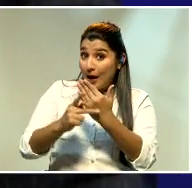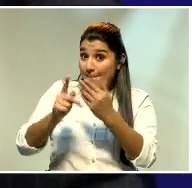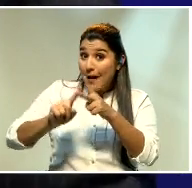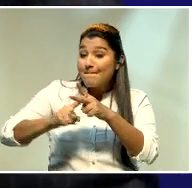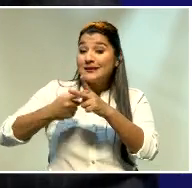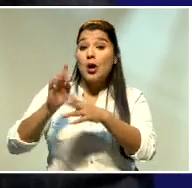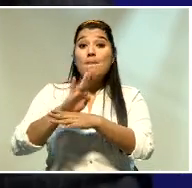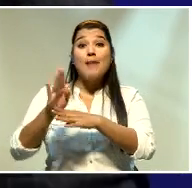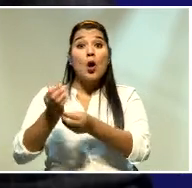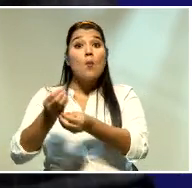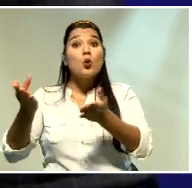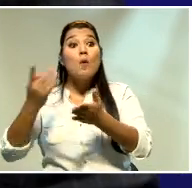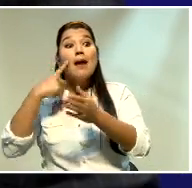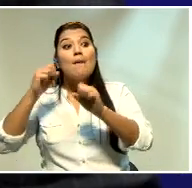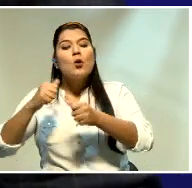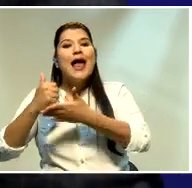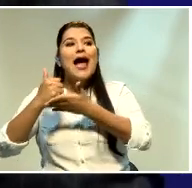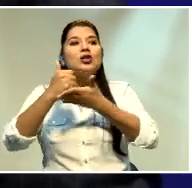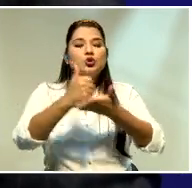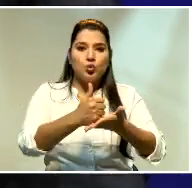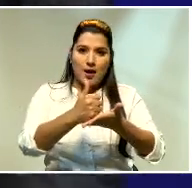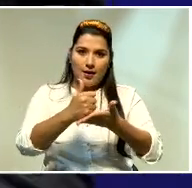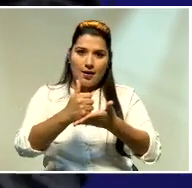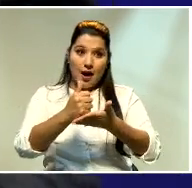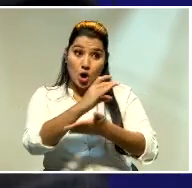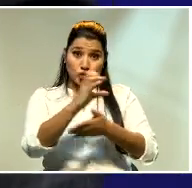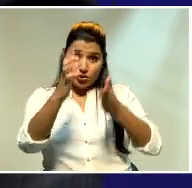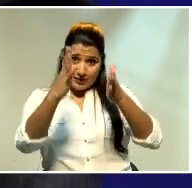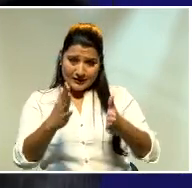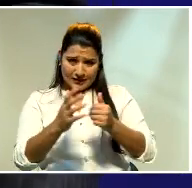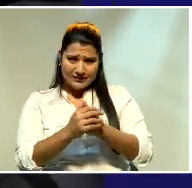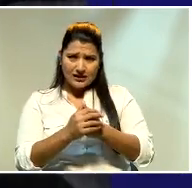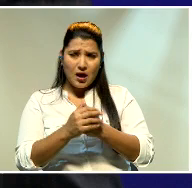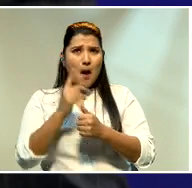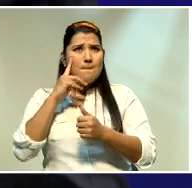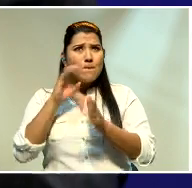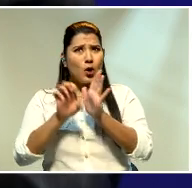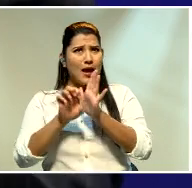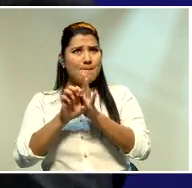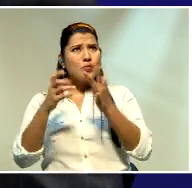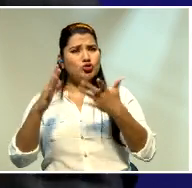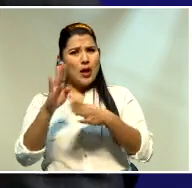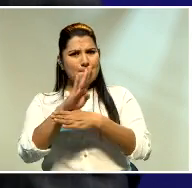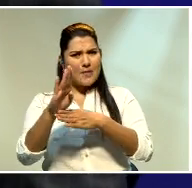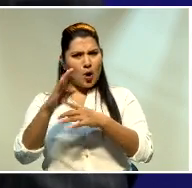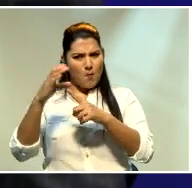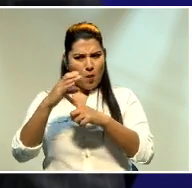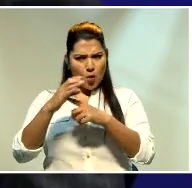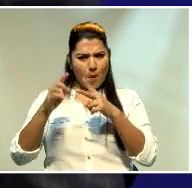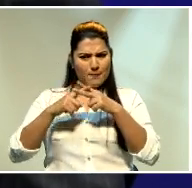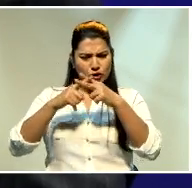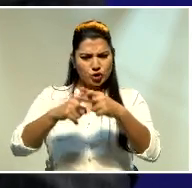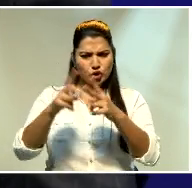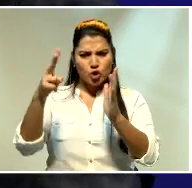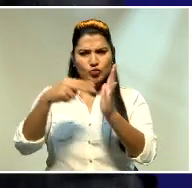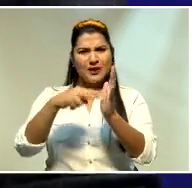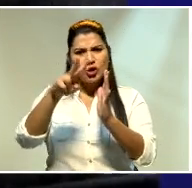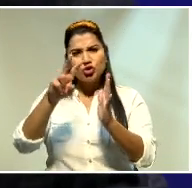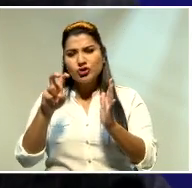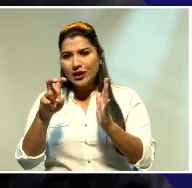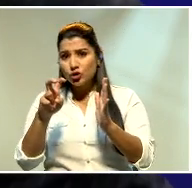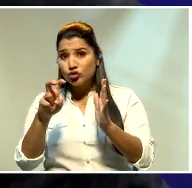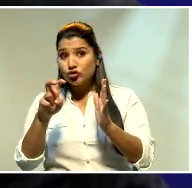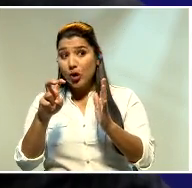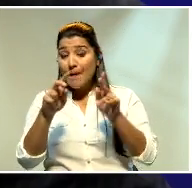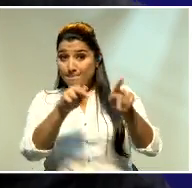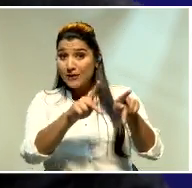el sobreendeudamiento de los costarricenses. Que, por ejemplo, ya solo el Banco Popular ha superado los 2.200 salvamentos. Costa